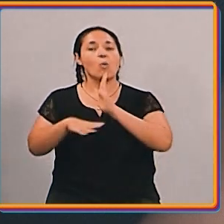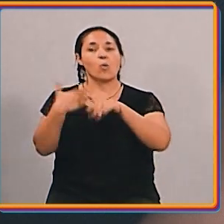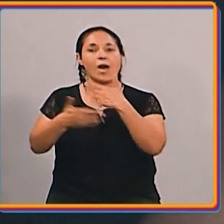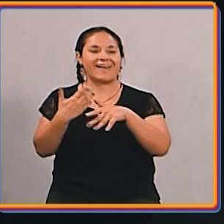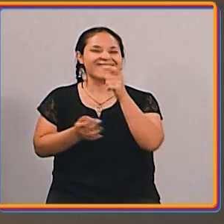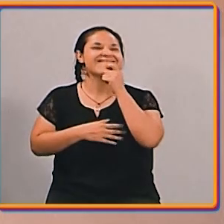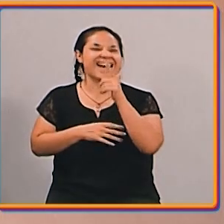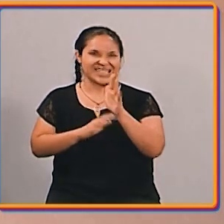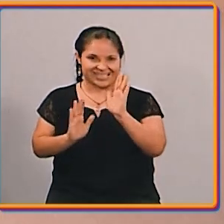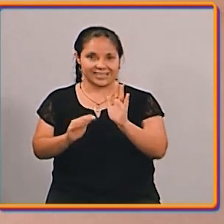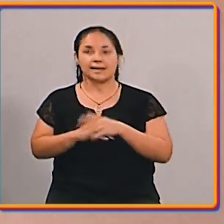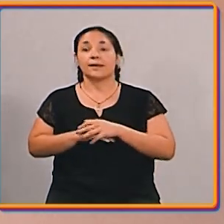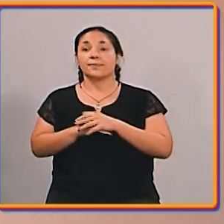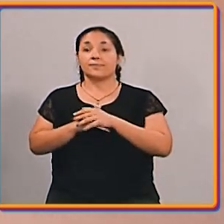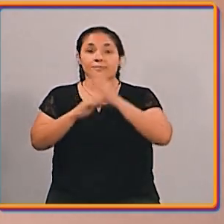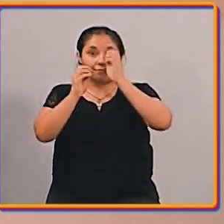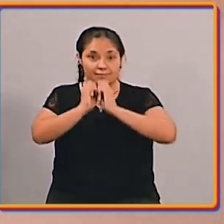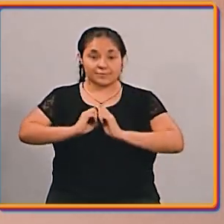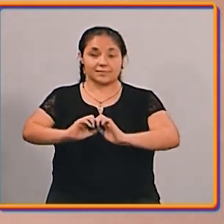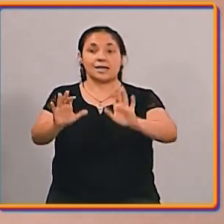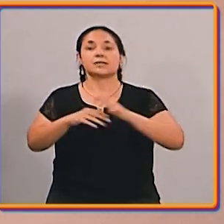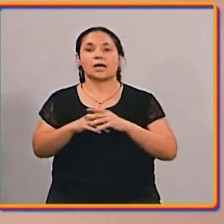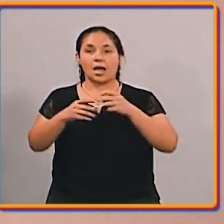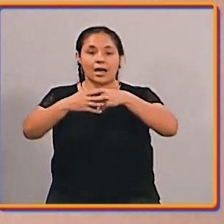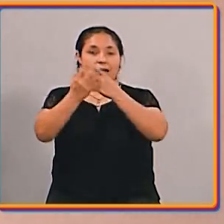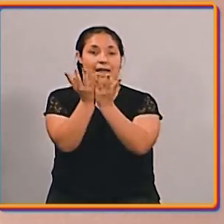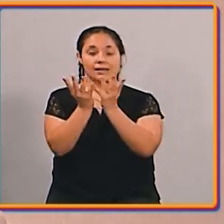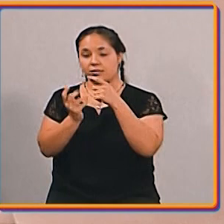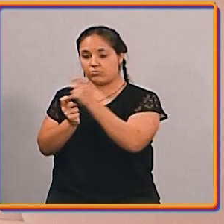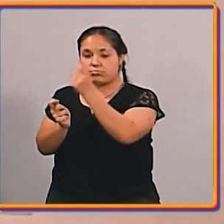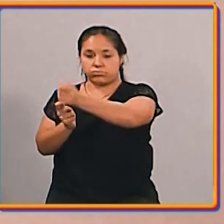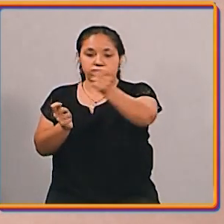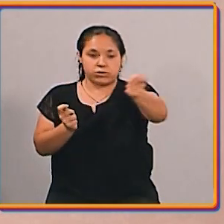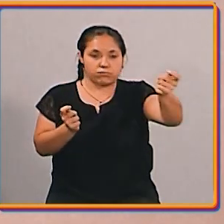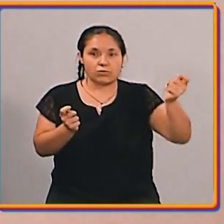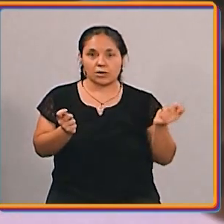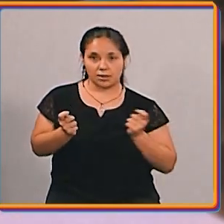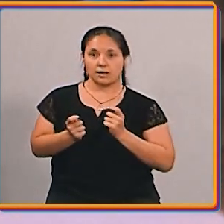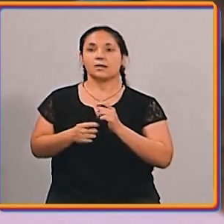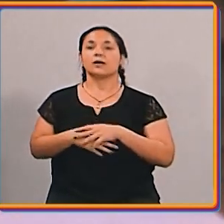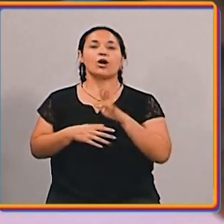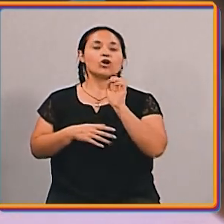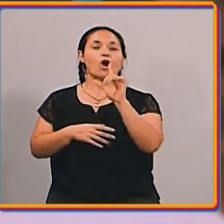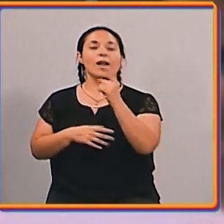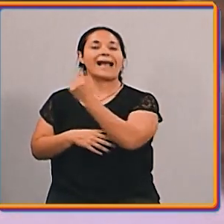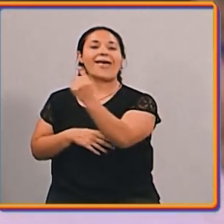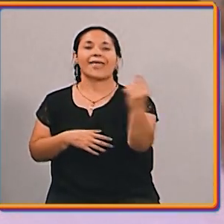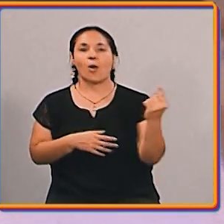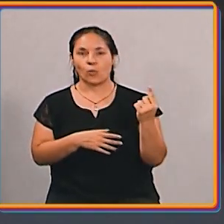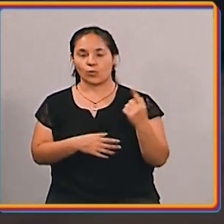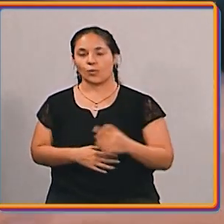La dinámica del juego es muy simple. Al comienzo de la partida, nos repartimos las cartas de roles secretos que tendremos que asumir.